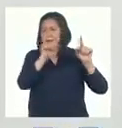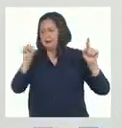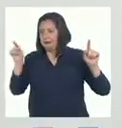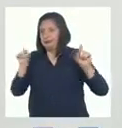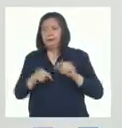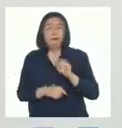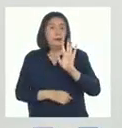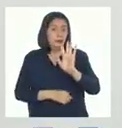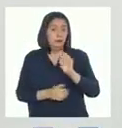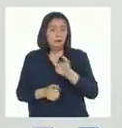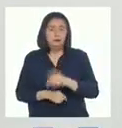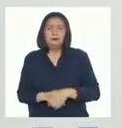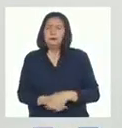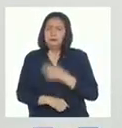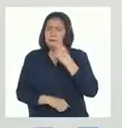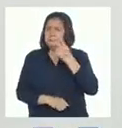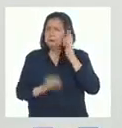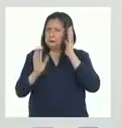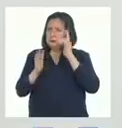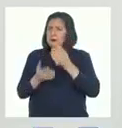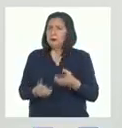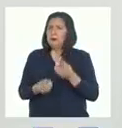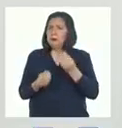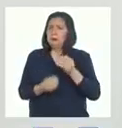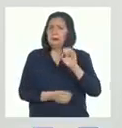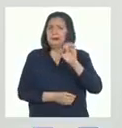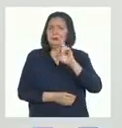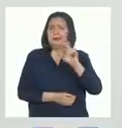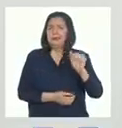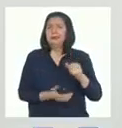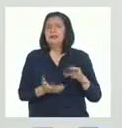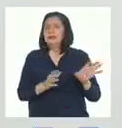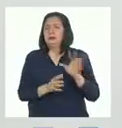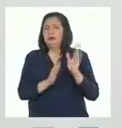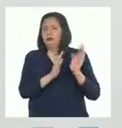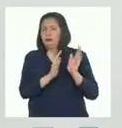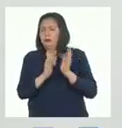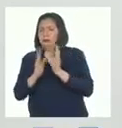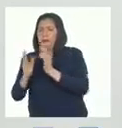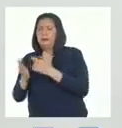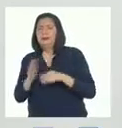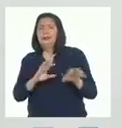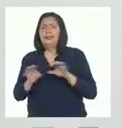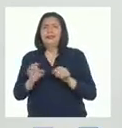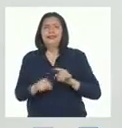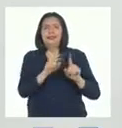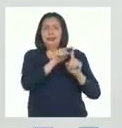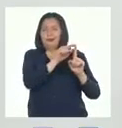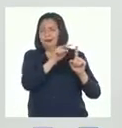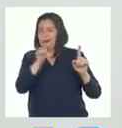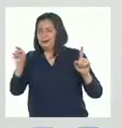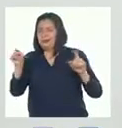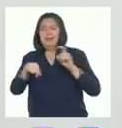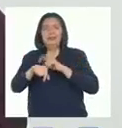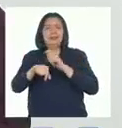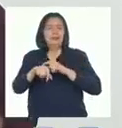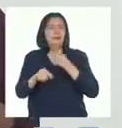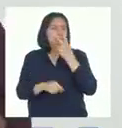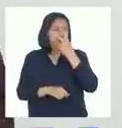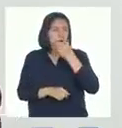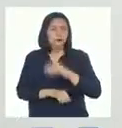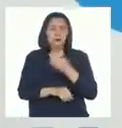tiempo. Ahora vamos a escuchar cómo Sara completó todos los pasos para hacer su línea de tiempo y cómo